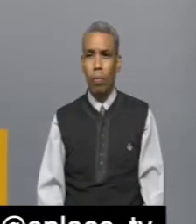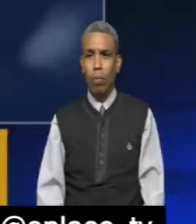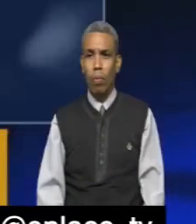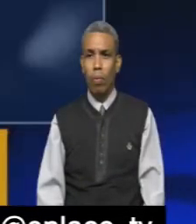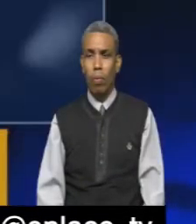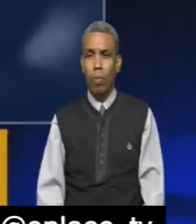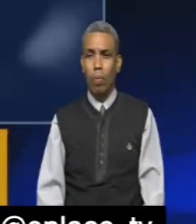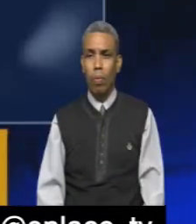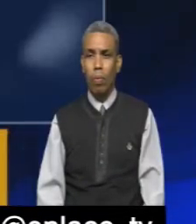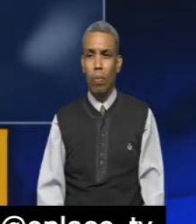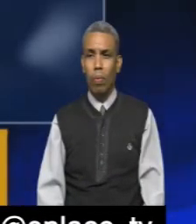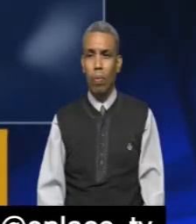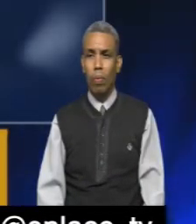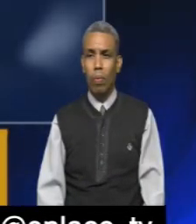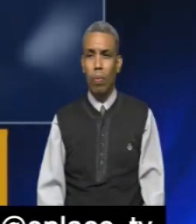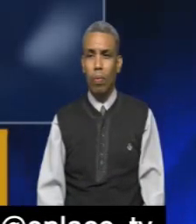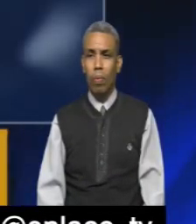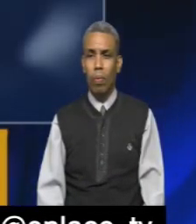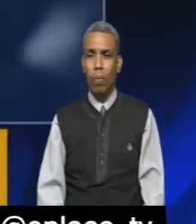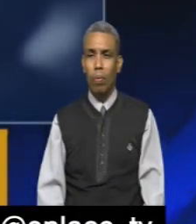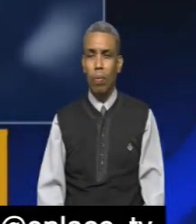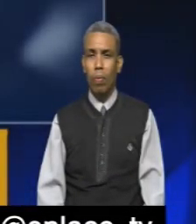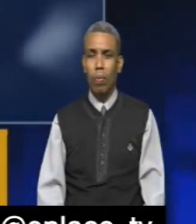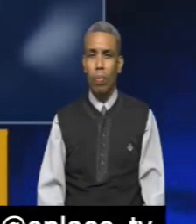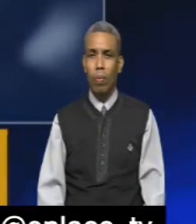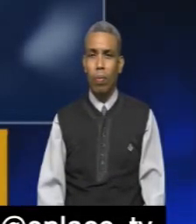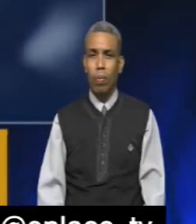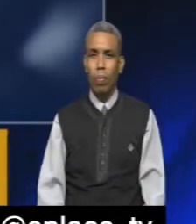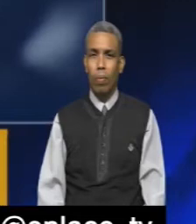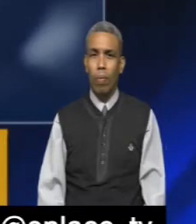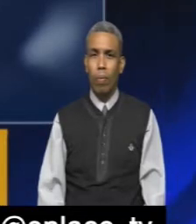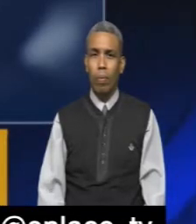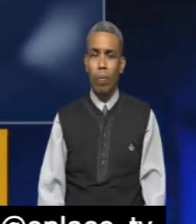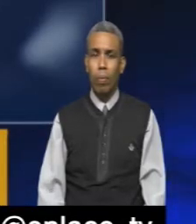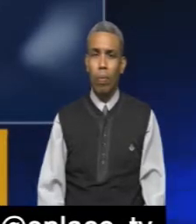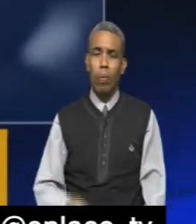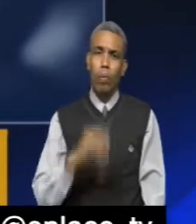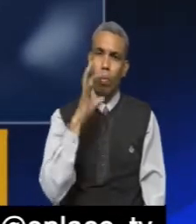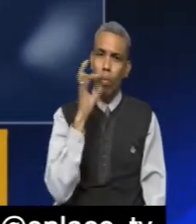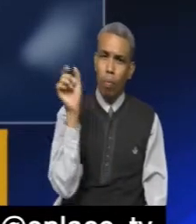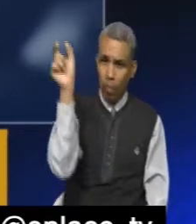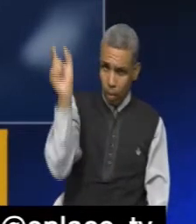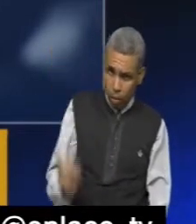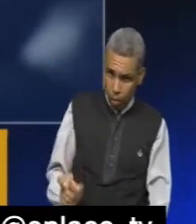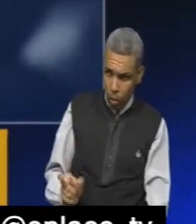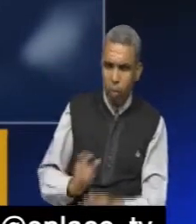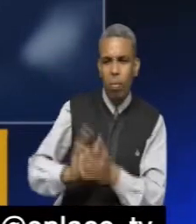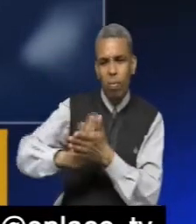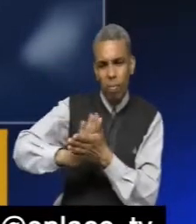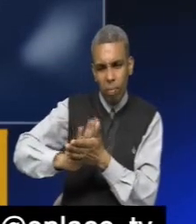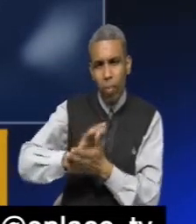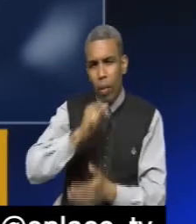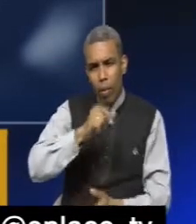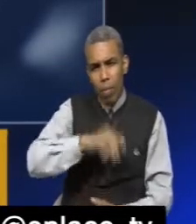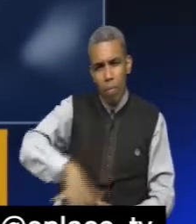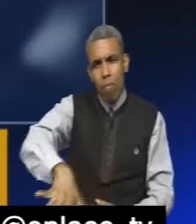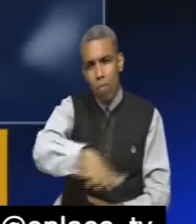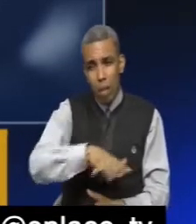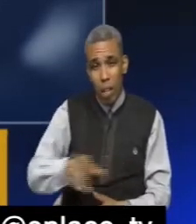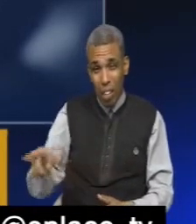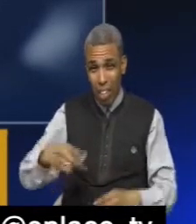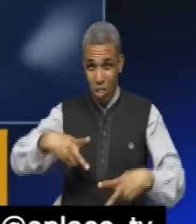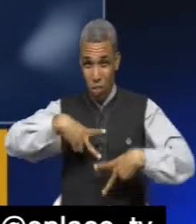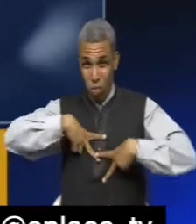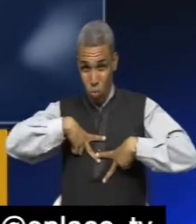Ecopetrol. Don Evelio expuso la gran cantidad de casos que le ha pasado en la finca. Casos